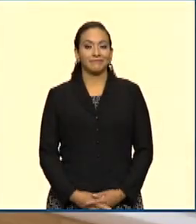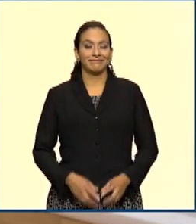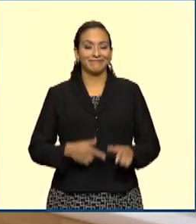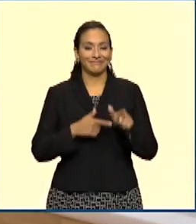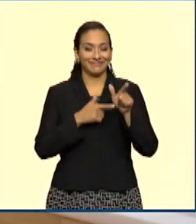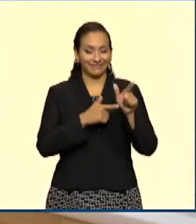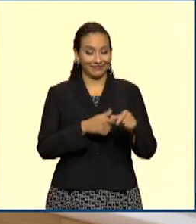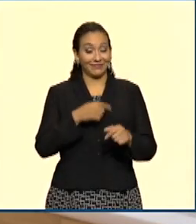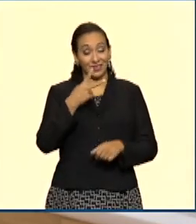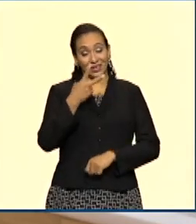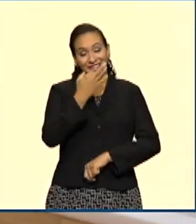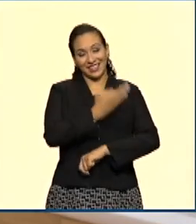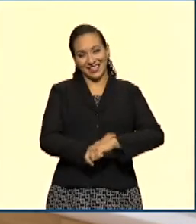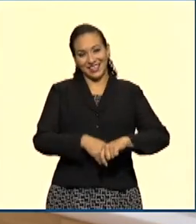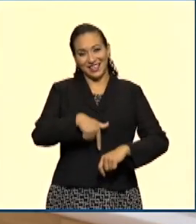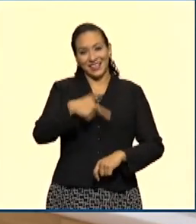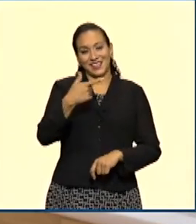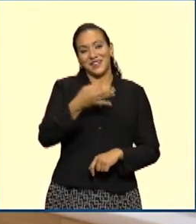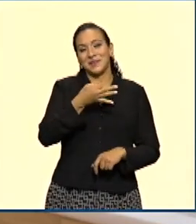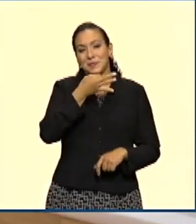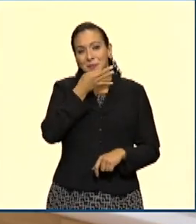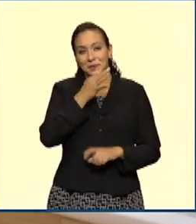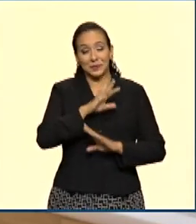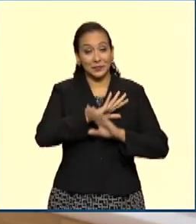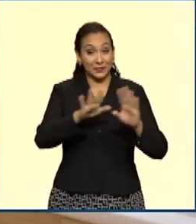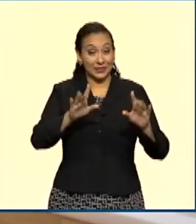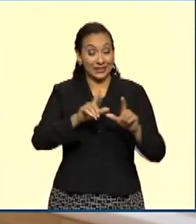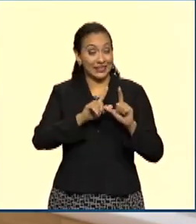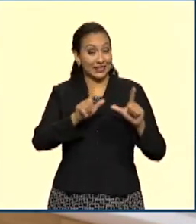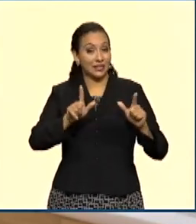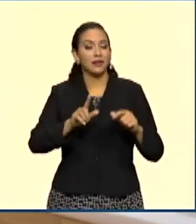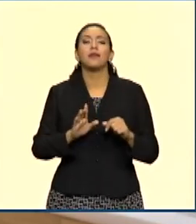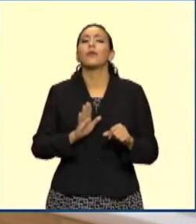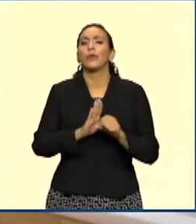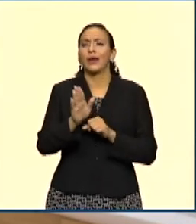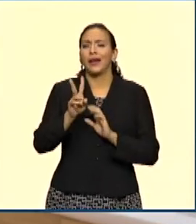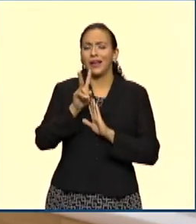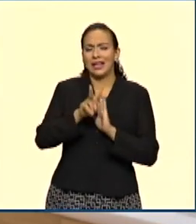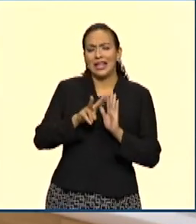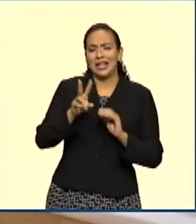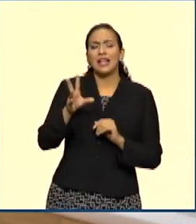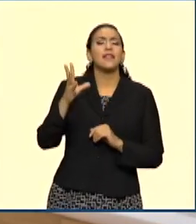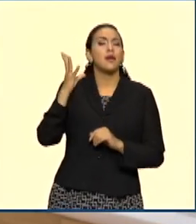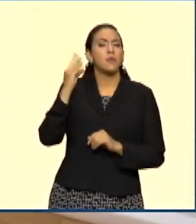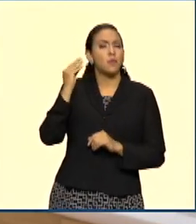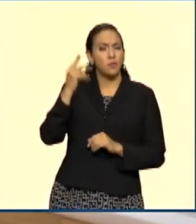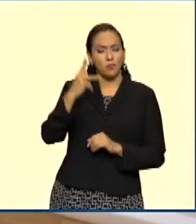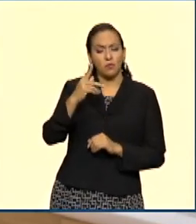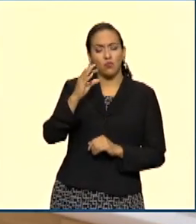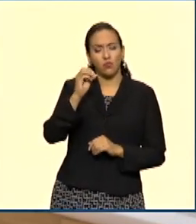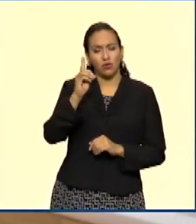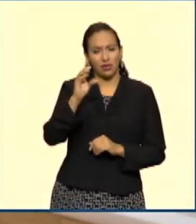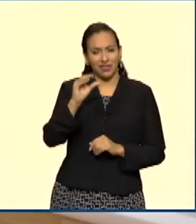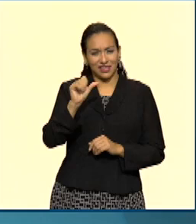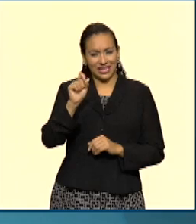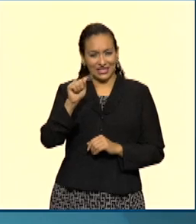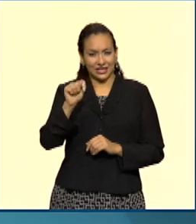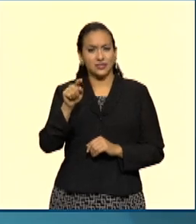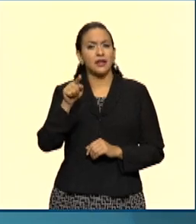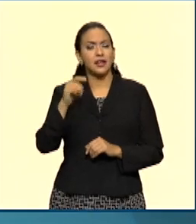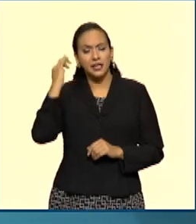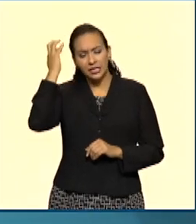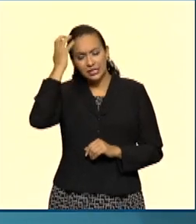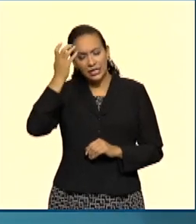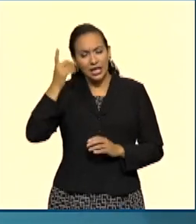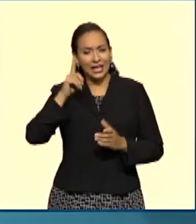De la tarde con 12 minutos ya está disponible el nuevo episodio del podcast del Consejo de la Judicatura Federal, Reflexiones